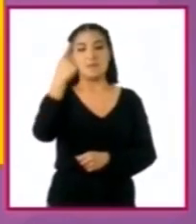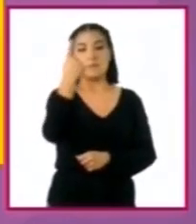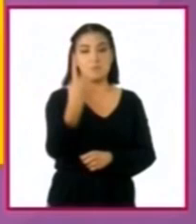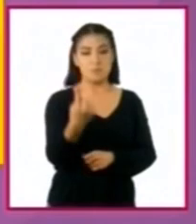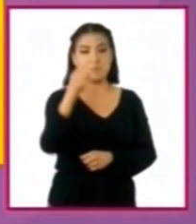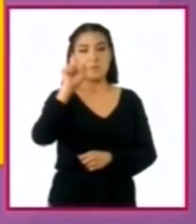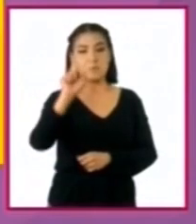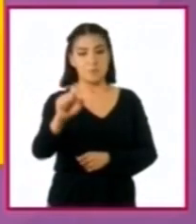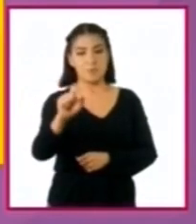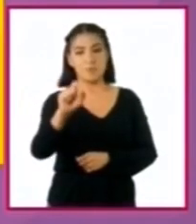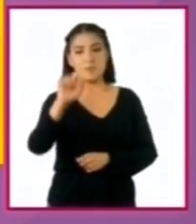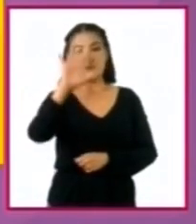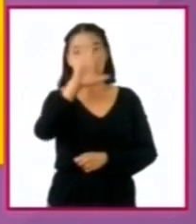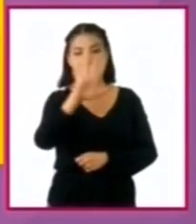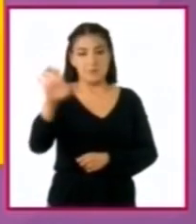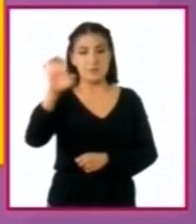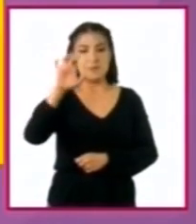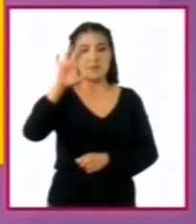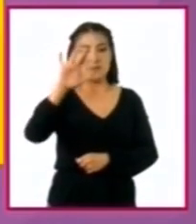es